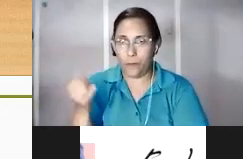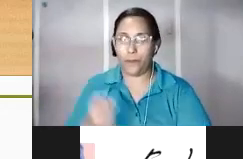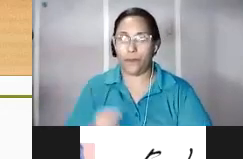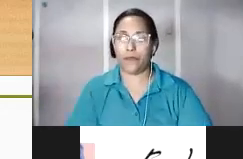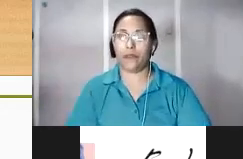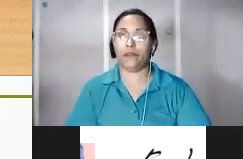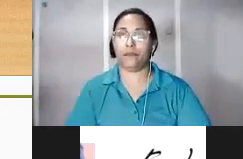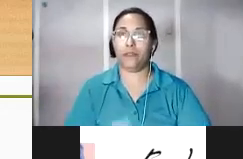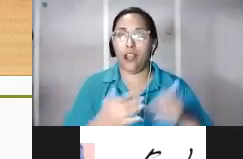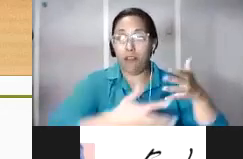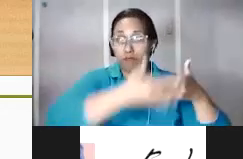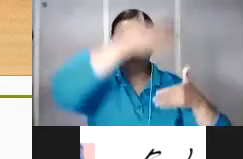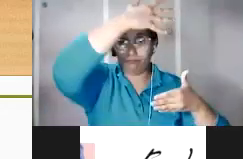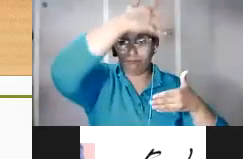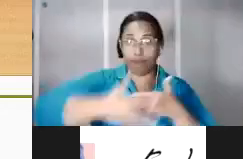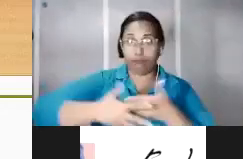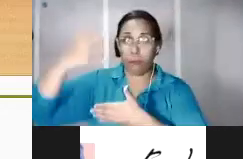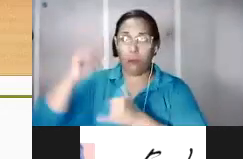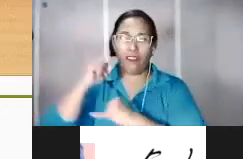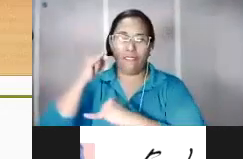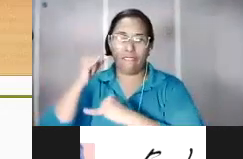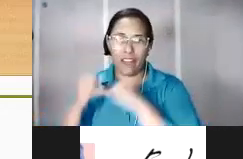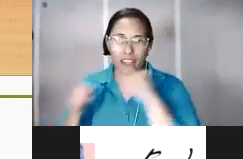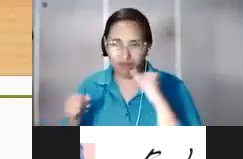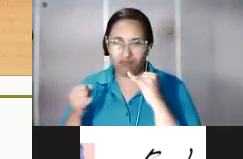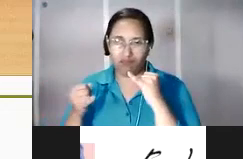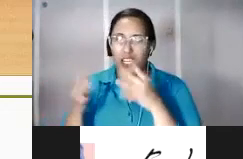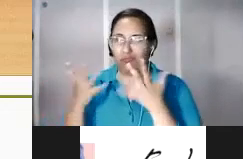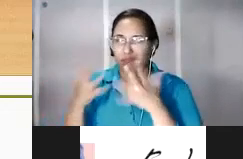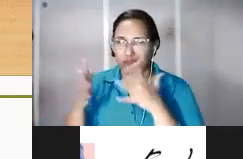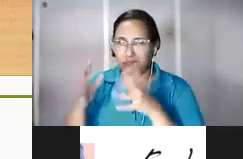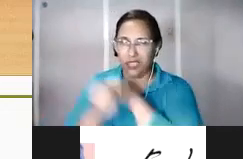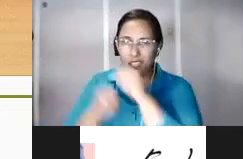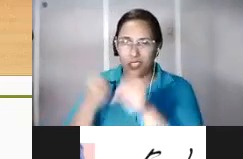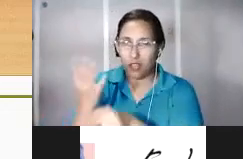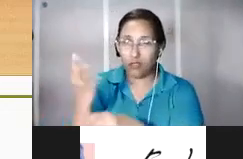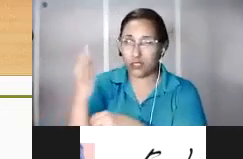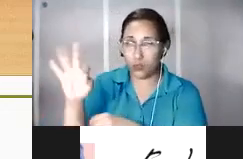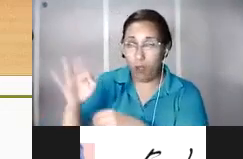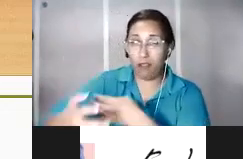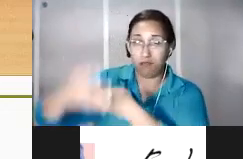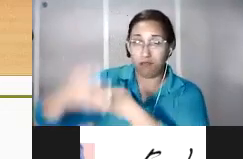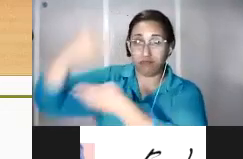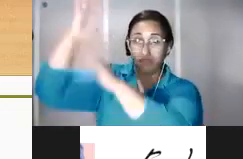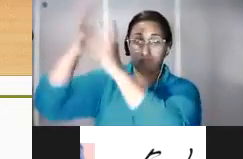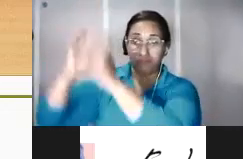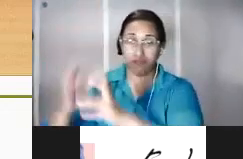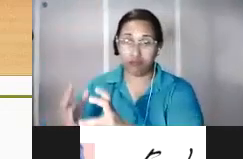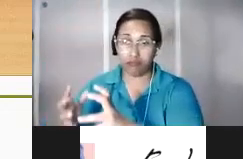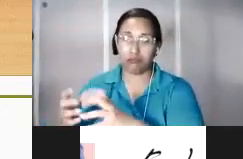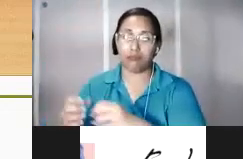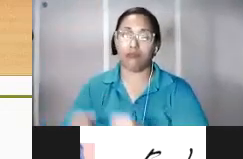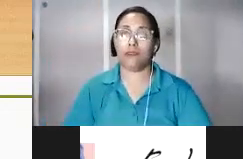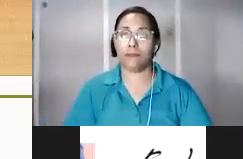semi-amurallado, porque ya a finales del siglo XIX se habían derribado las murallas que daban a tierra,